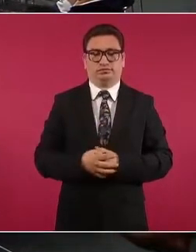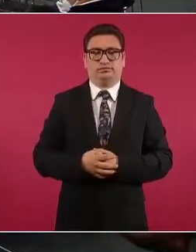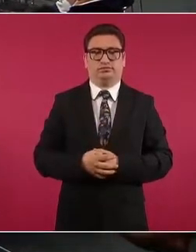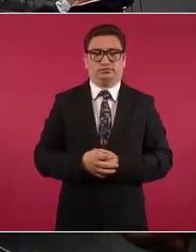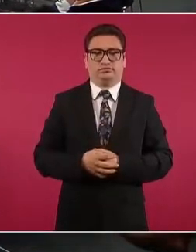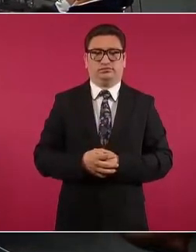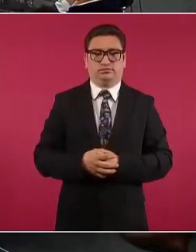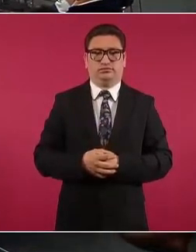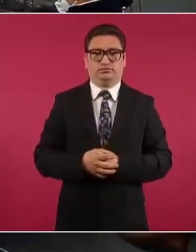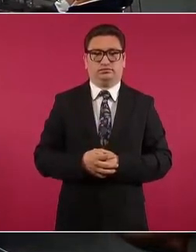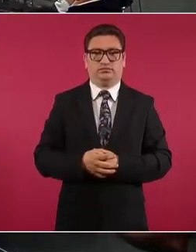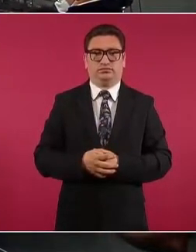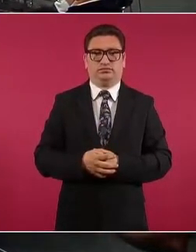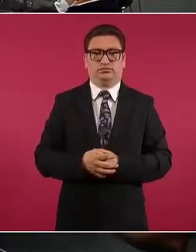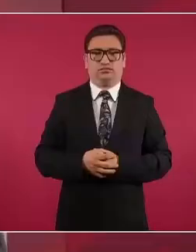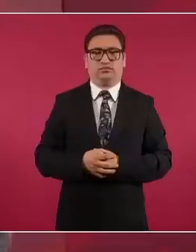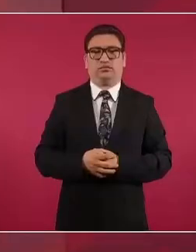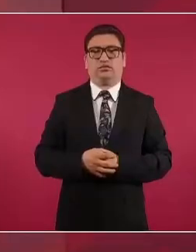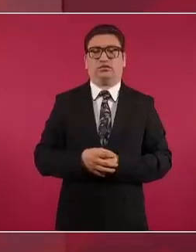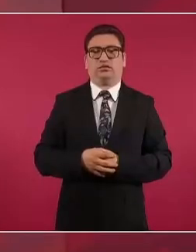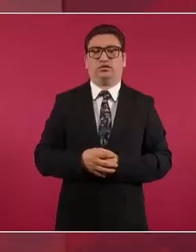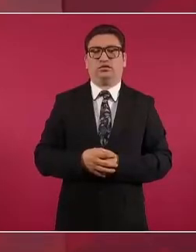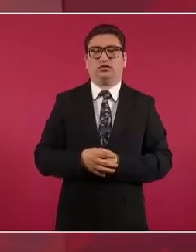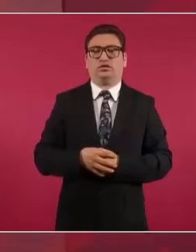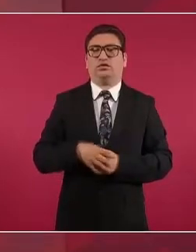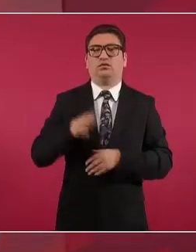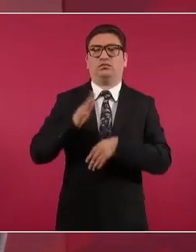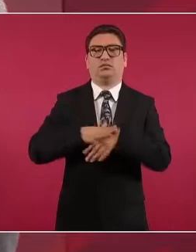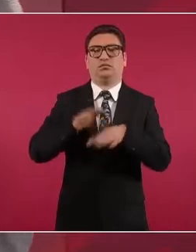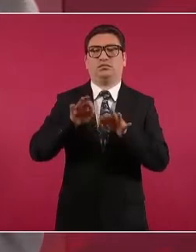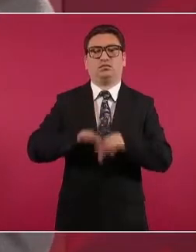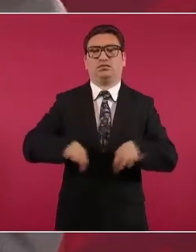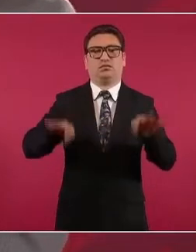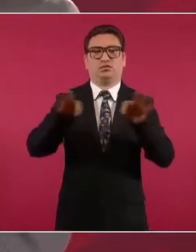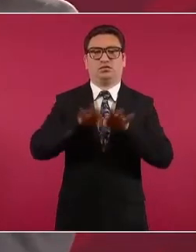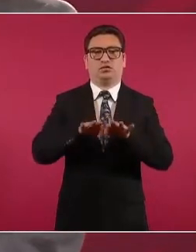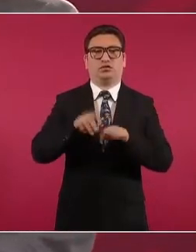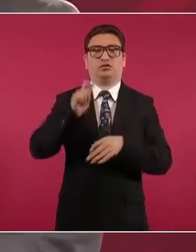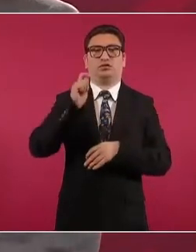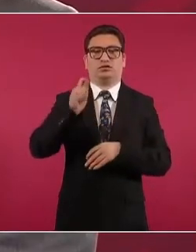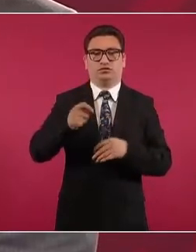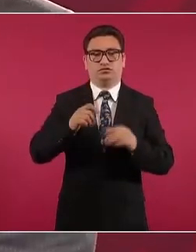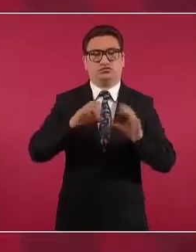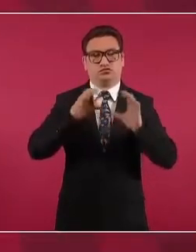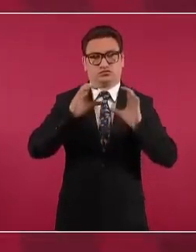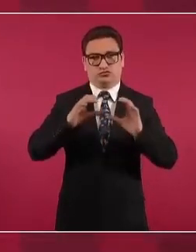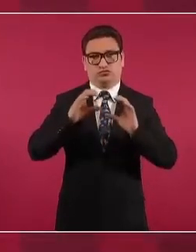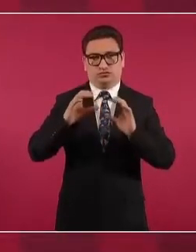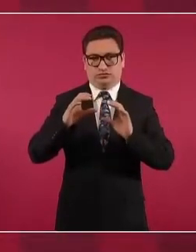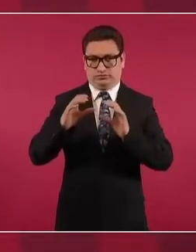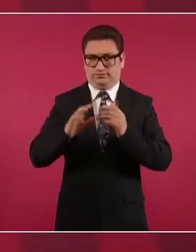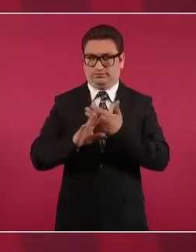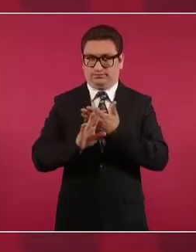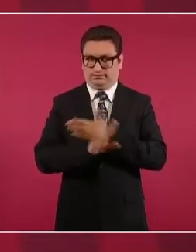Ya está recibiendo un castigo. Y lo más importante de todo, pues es prevenir